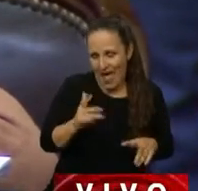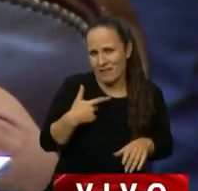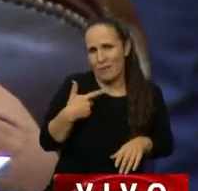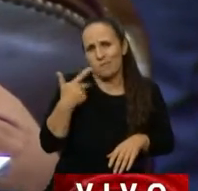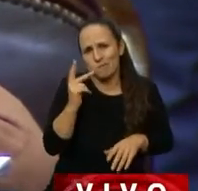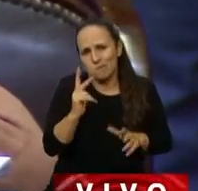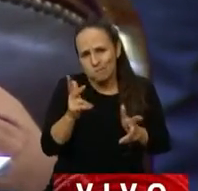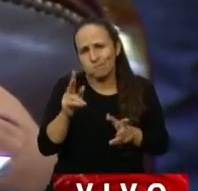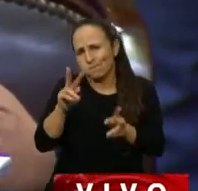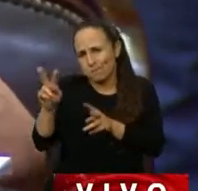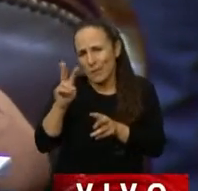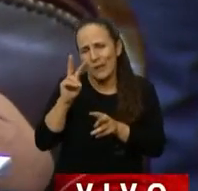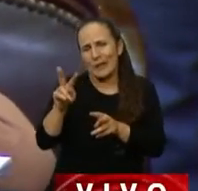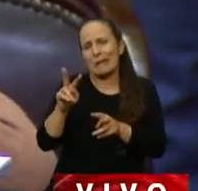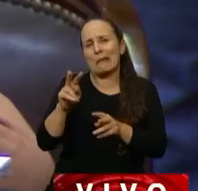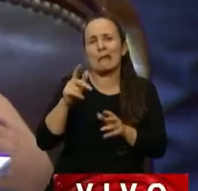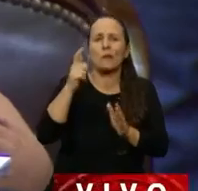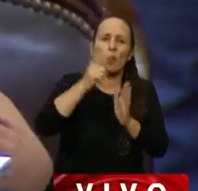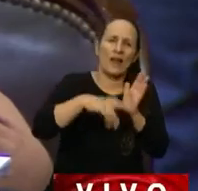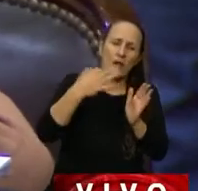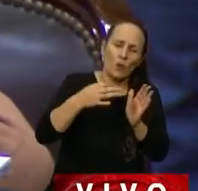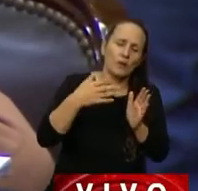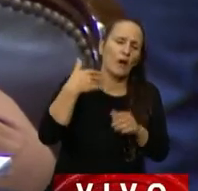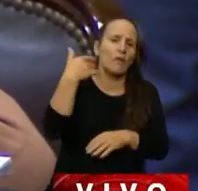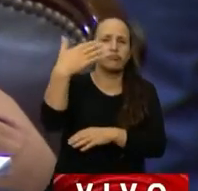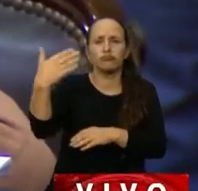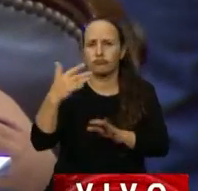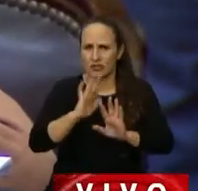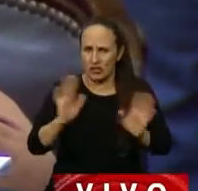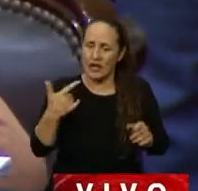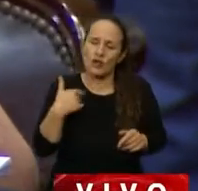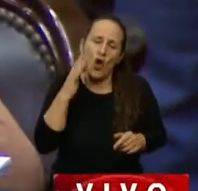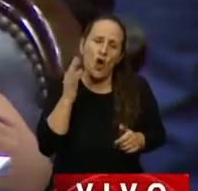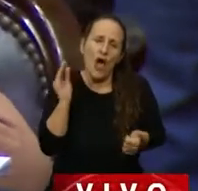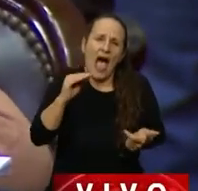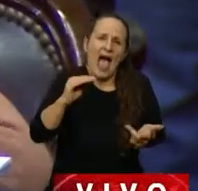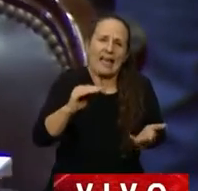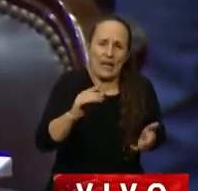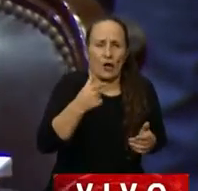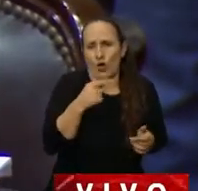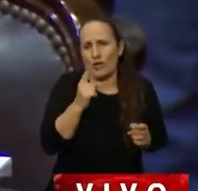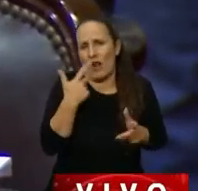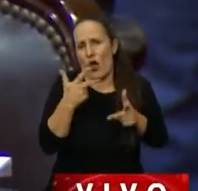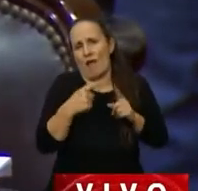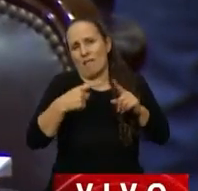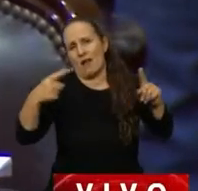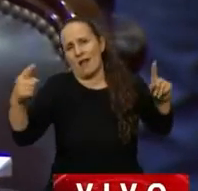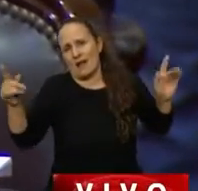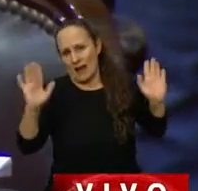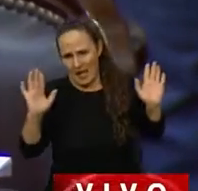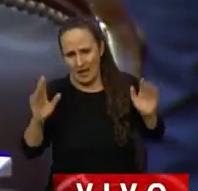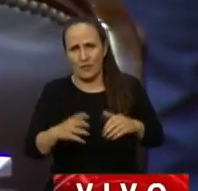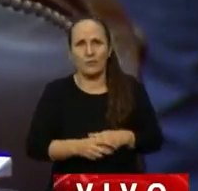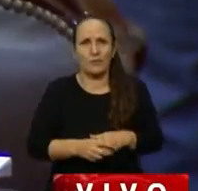cosas sobre el tema de boleta única. Voy a agregar algunas sin extenderme demasiado. Creo que el